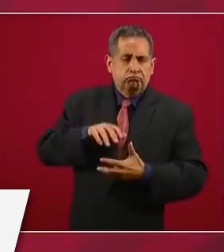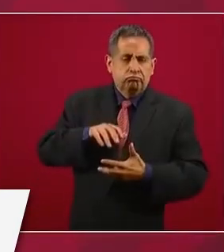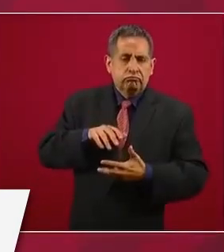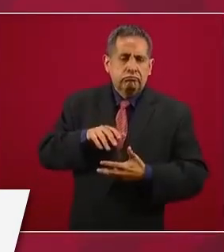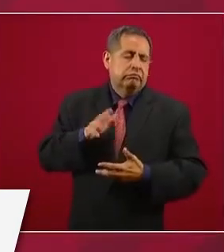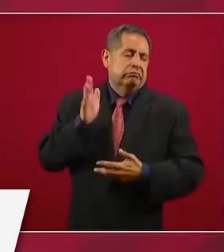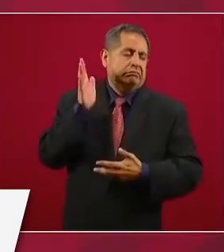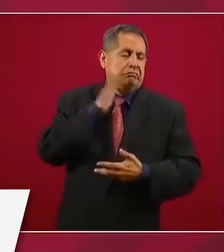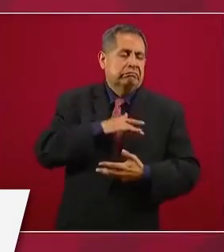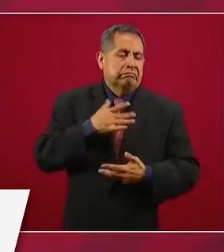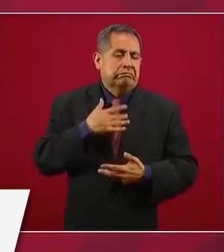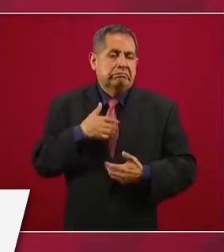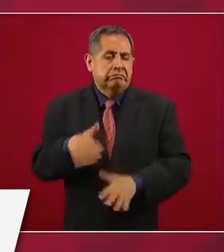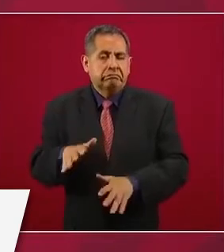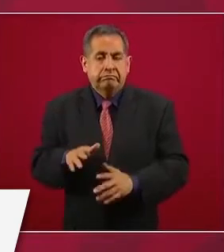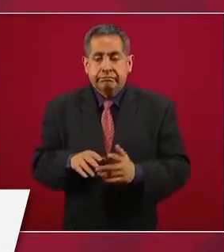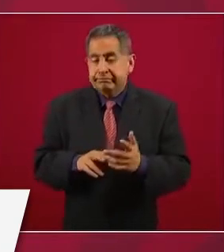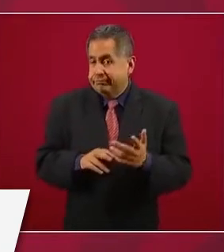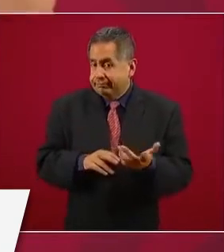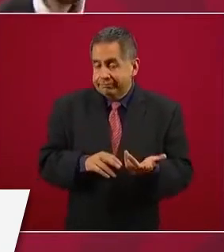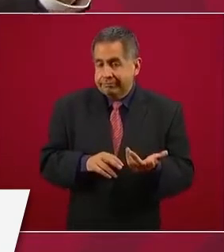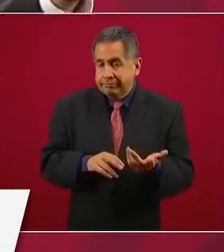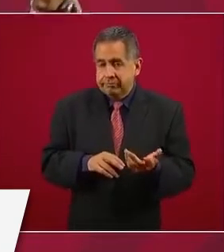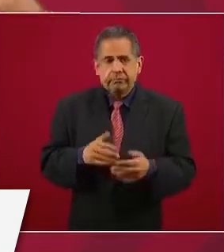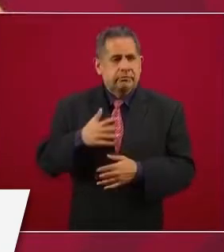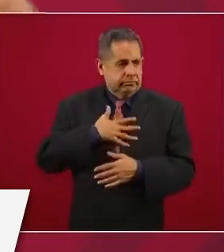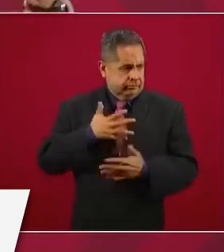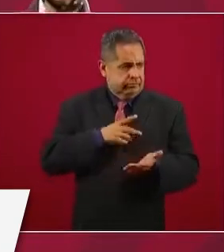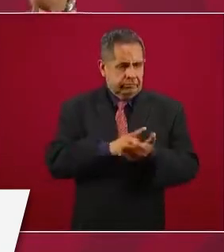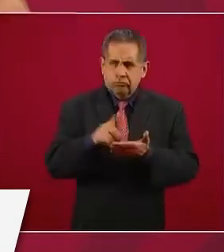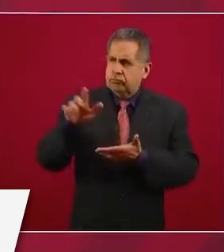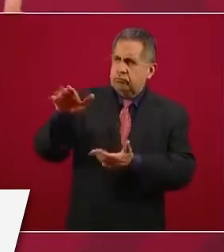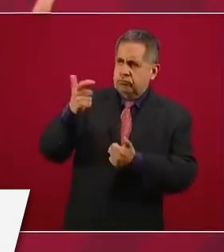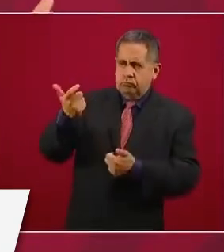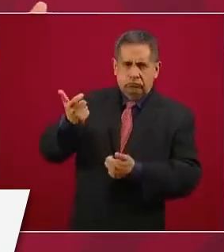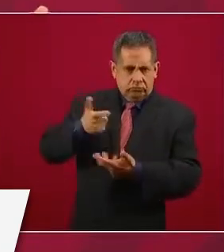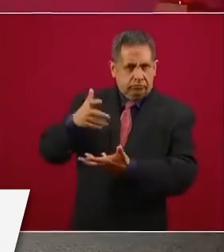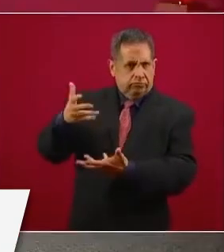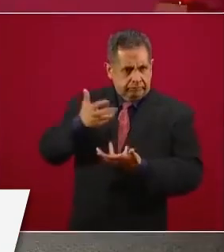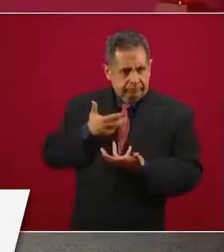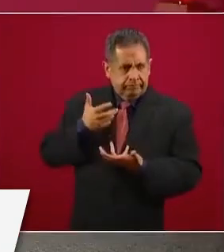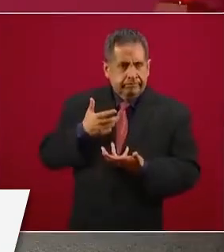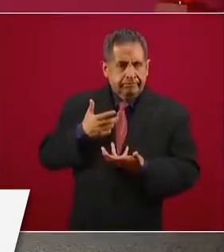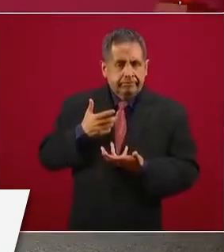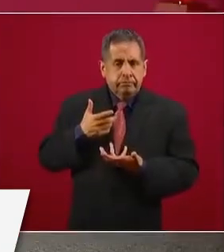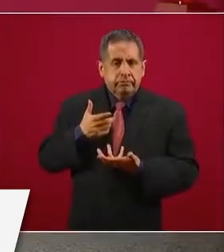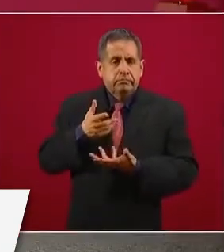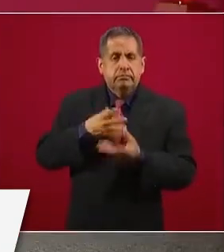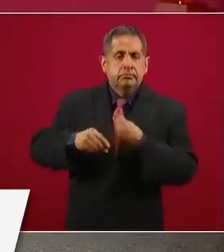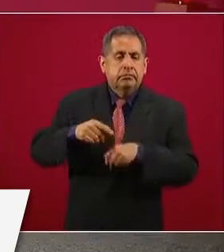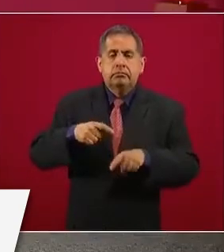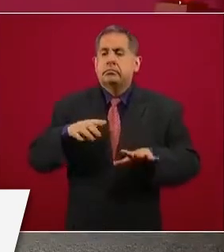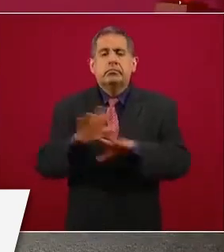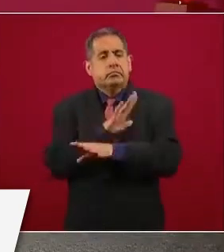adecuadamente lo que por derecho le correspondía al Estado y cambiaron la